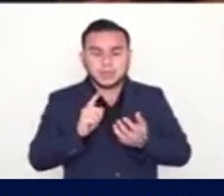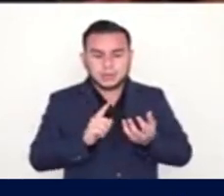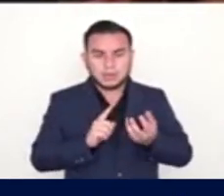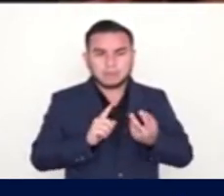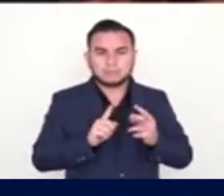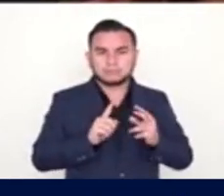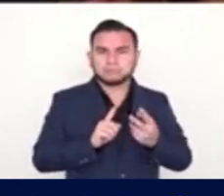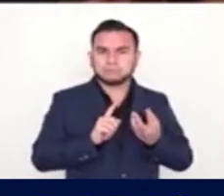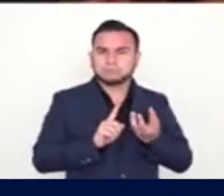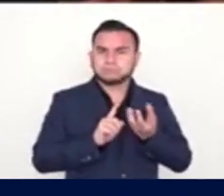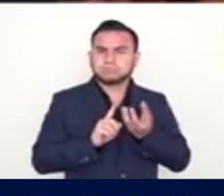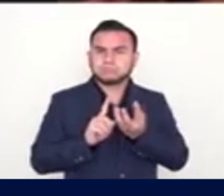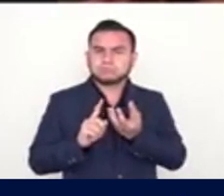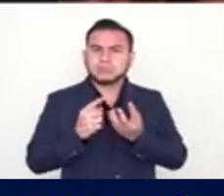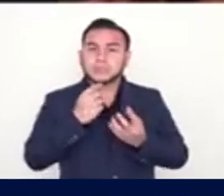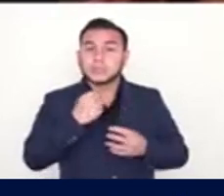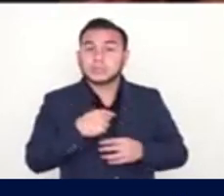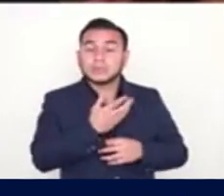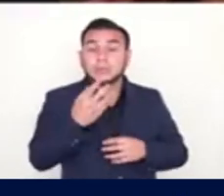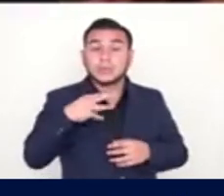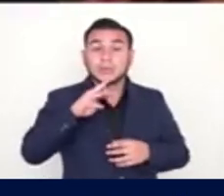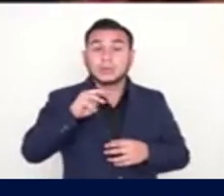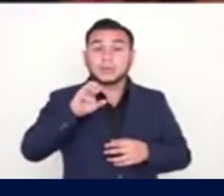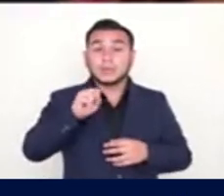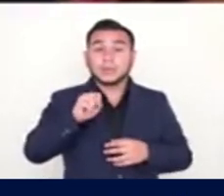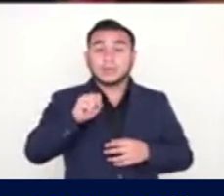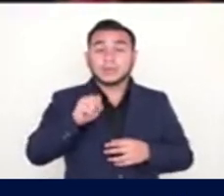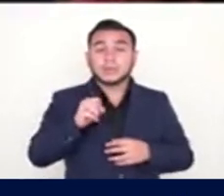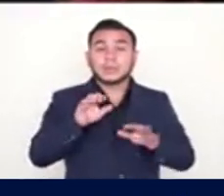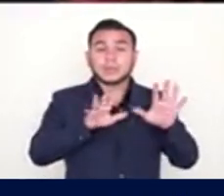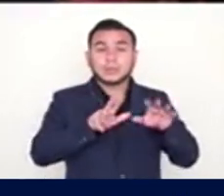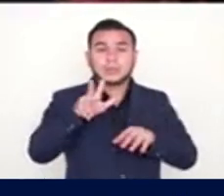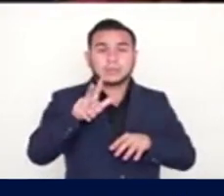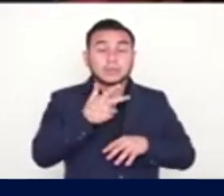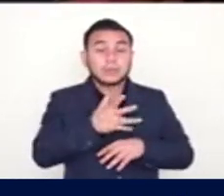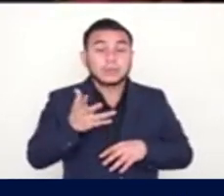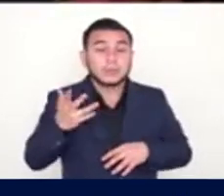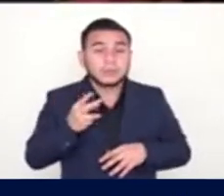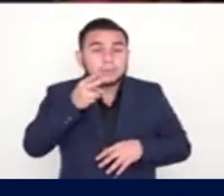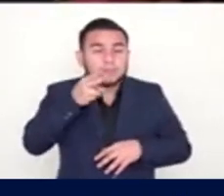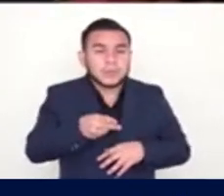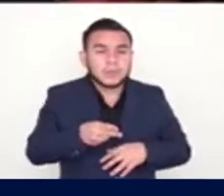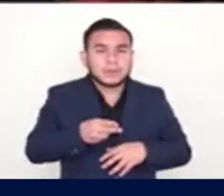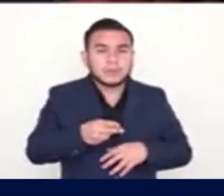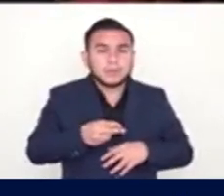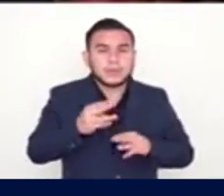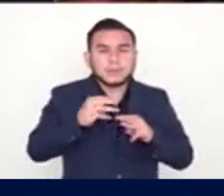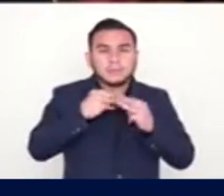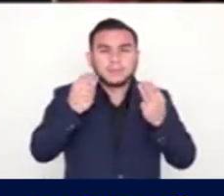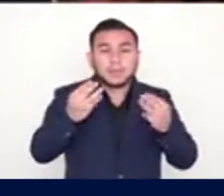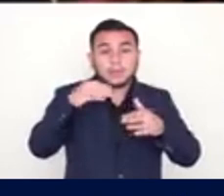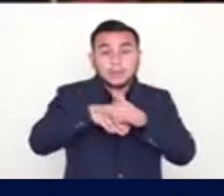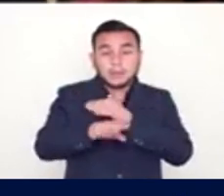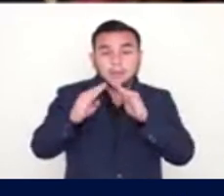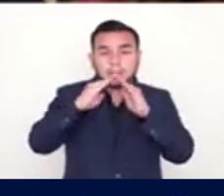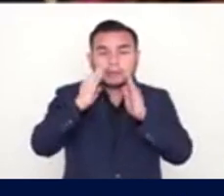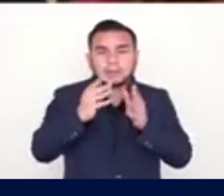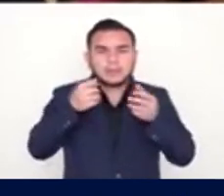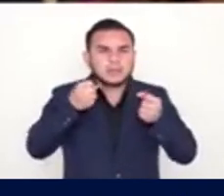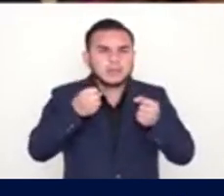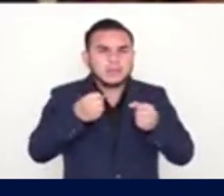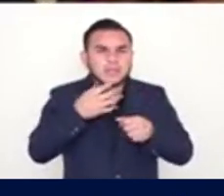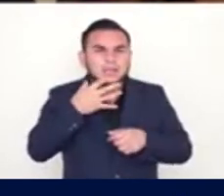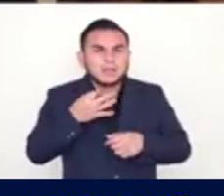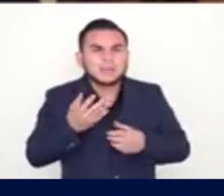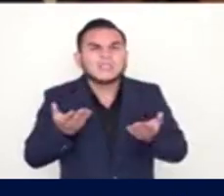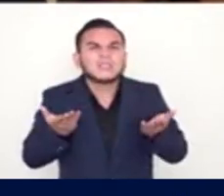un ranflero de la MS-13, a platicar con otros líderes ranfleros de la misma pandilla dentro del penal. Mi pregunta es,